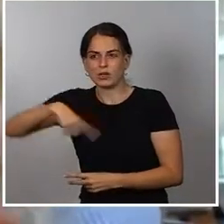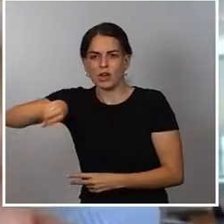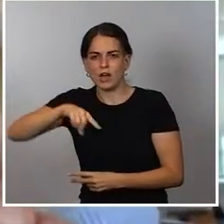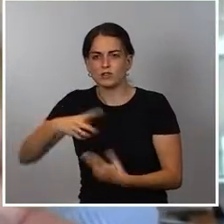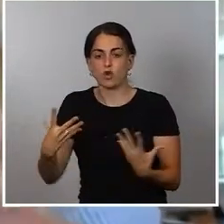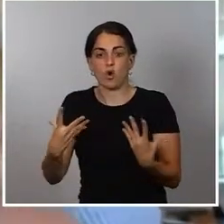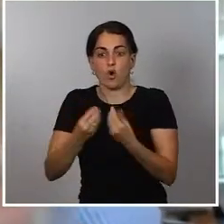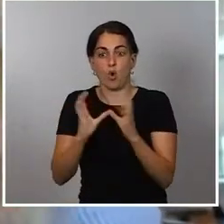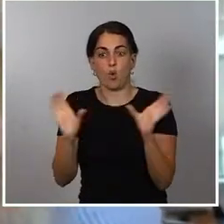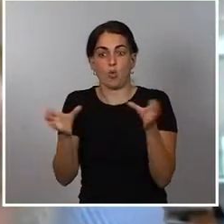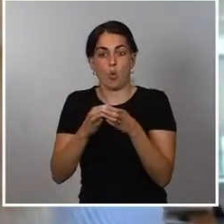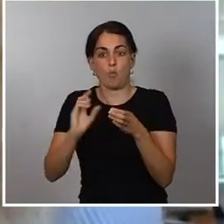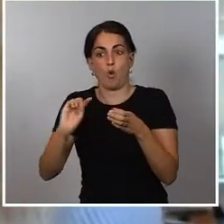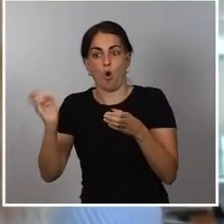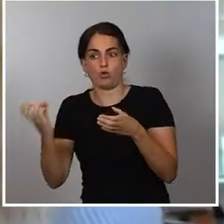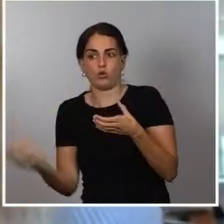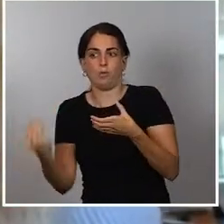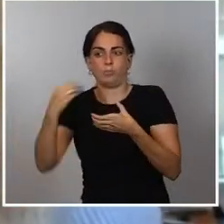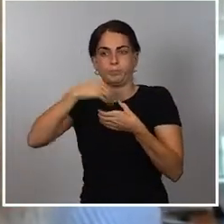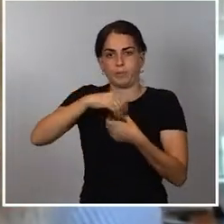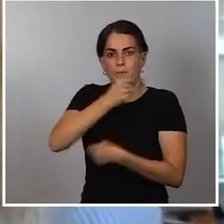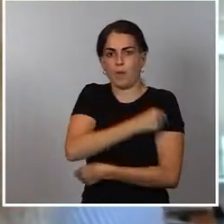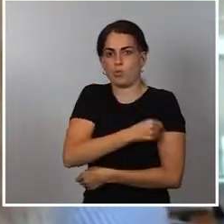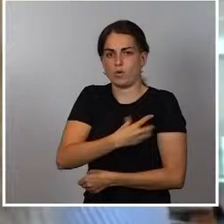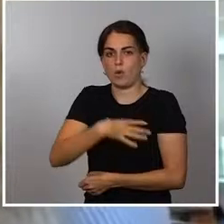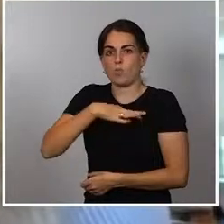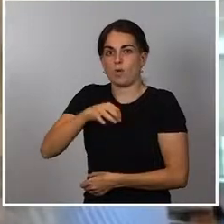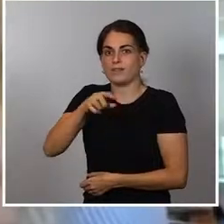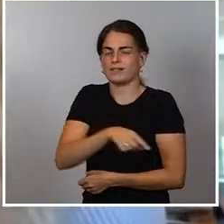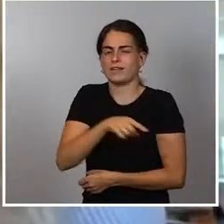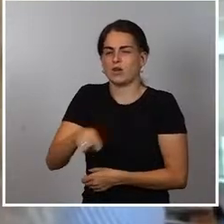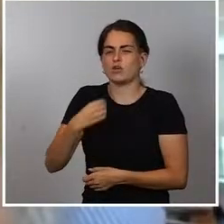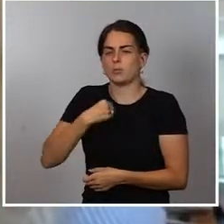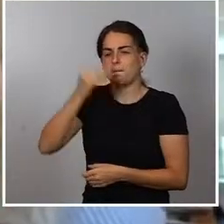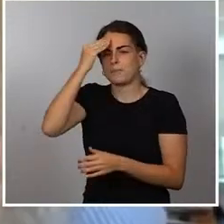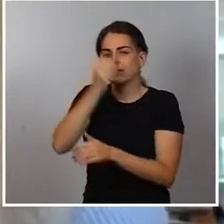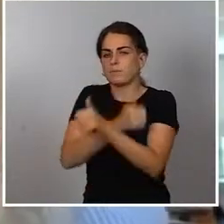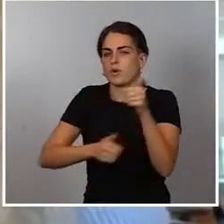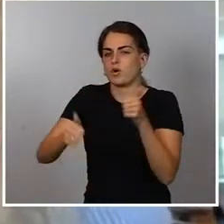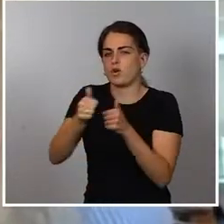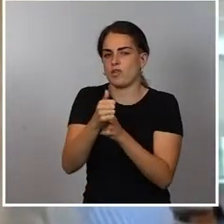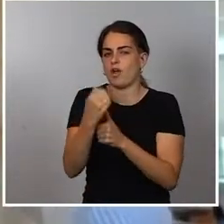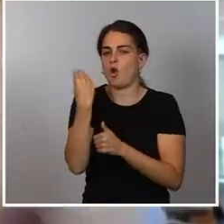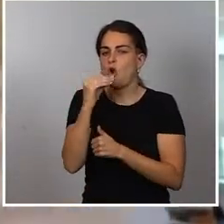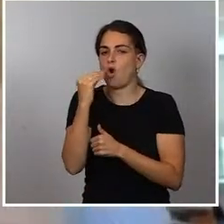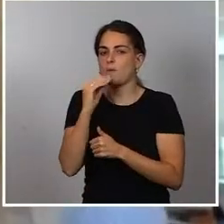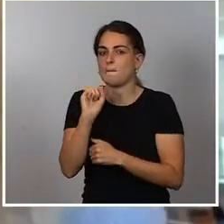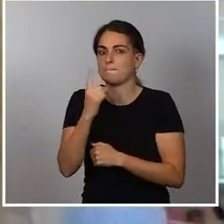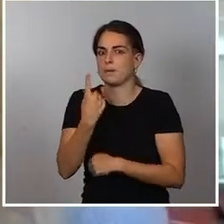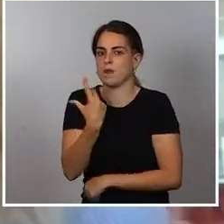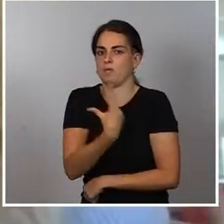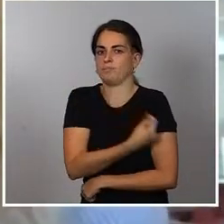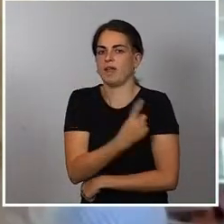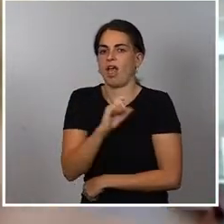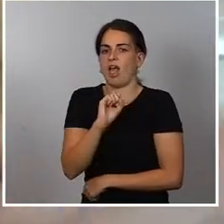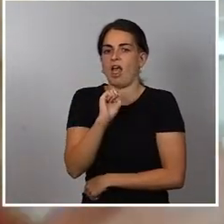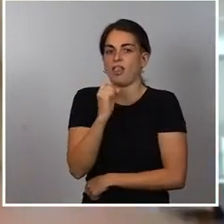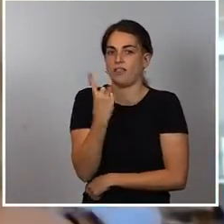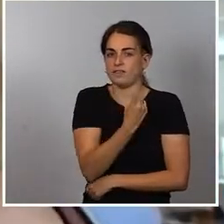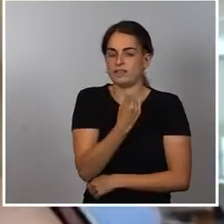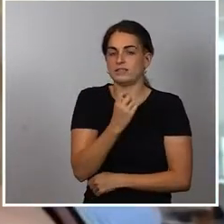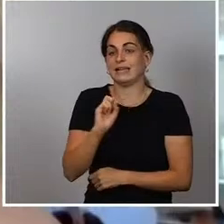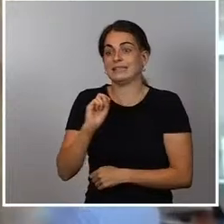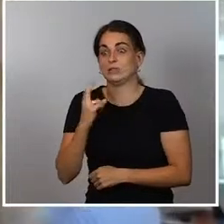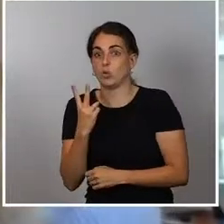que ya están vacunando se si plantea que podría ser una prioridad que los jóvenes se pongan la primera dosis antes que la segunda de las personas que tienen una